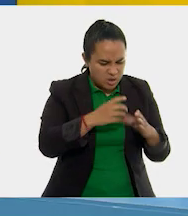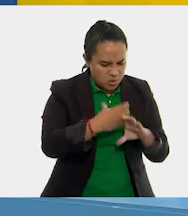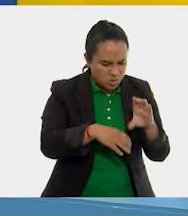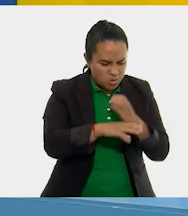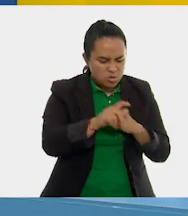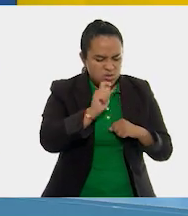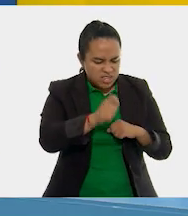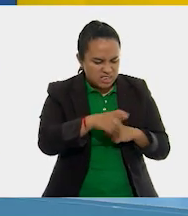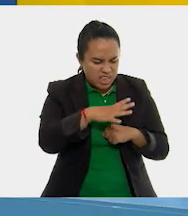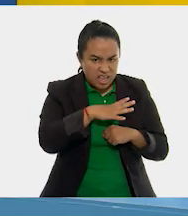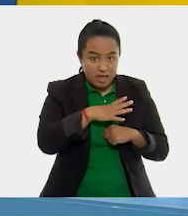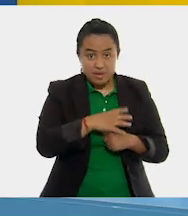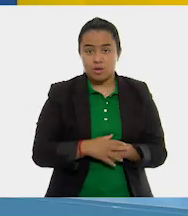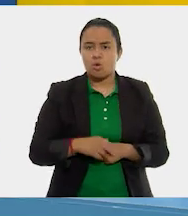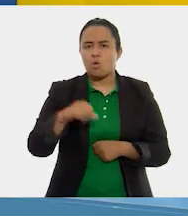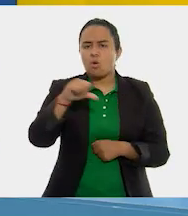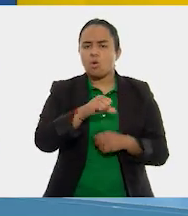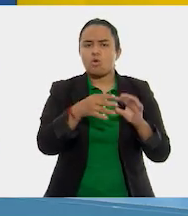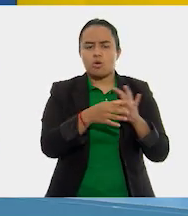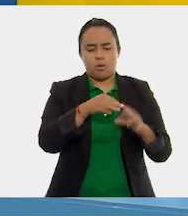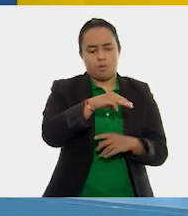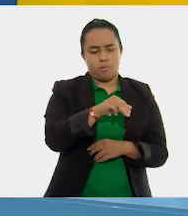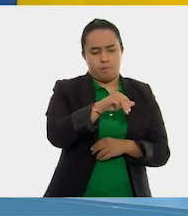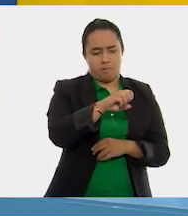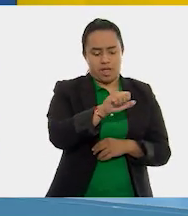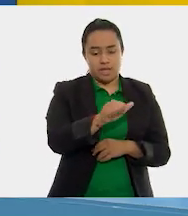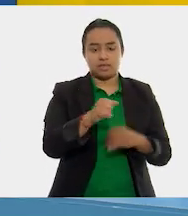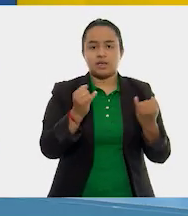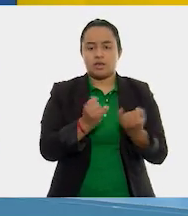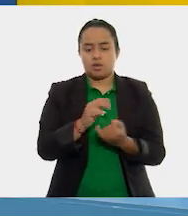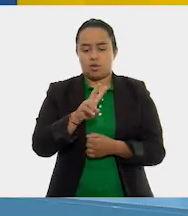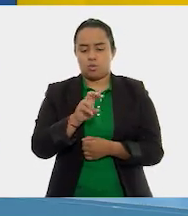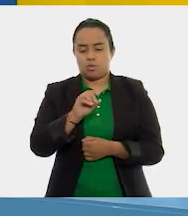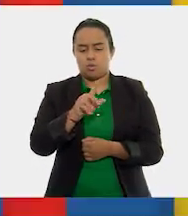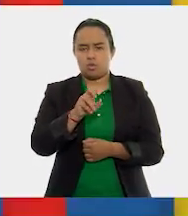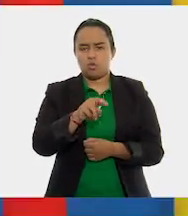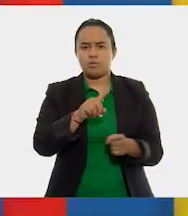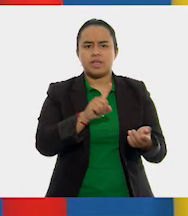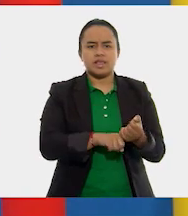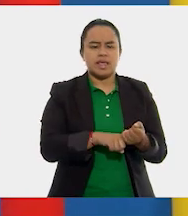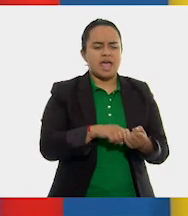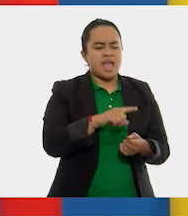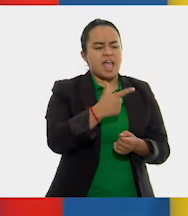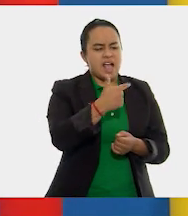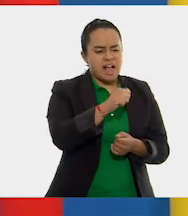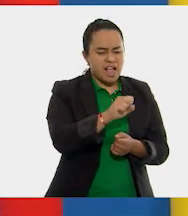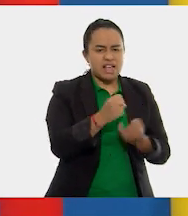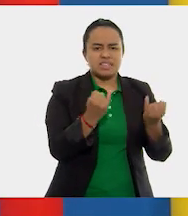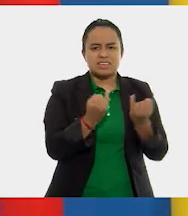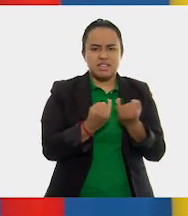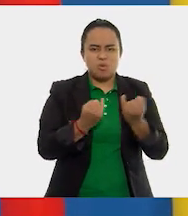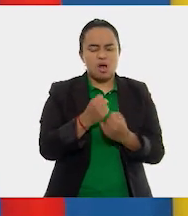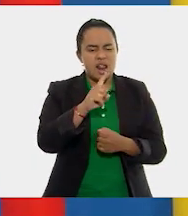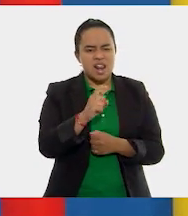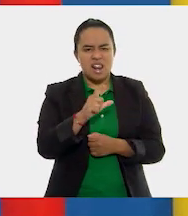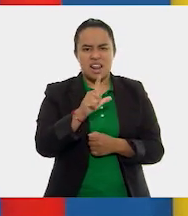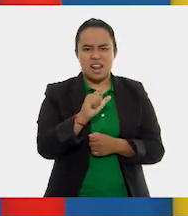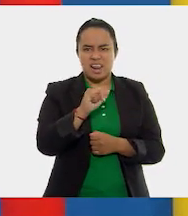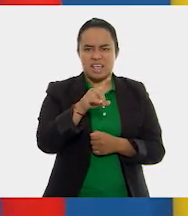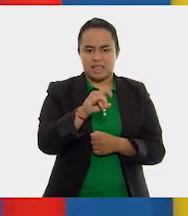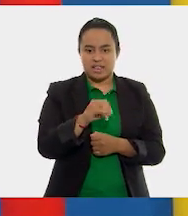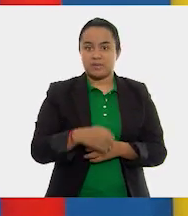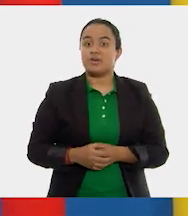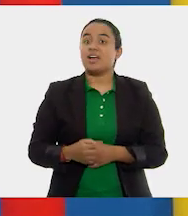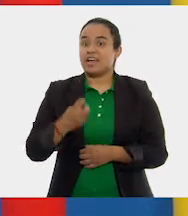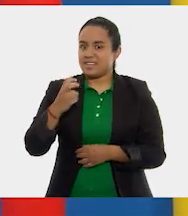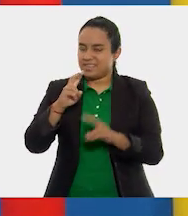hoy hablaremos sobre la masa y el volumen de los líquidos y los gases. Ay, maestra, me gusta muchísimo este tema y me gusta más